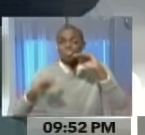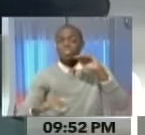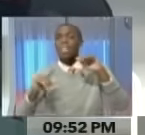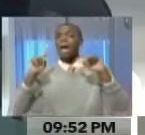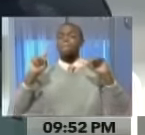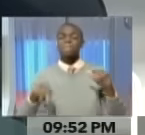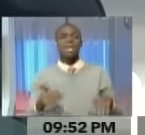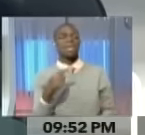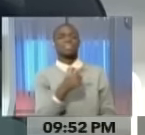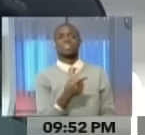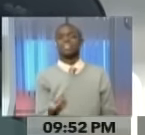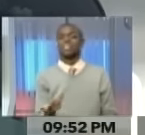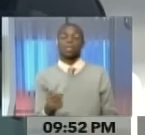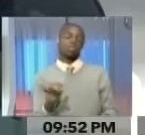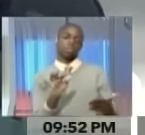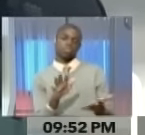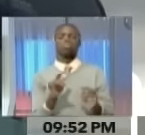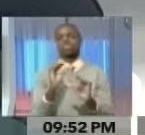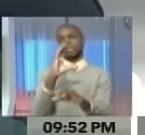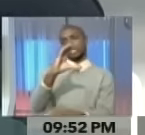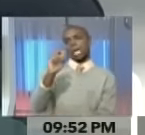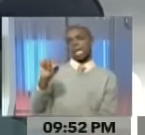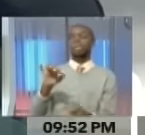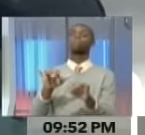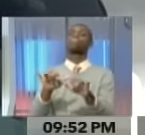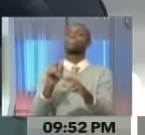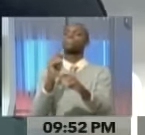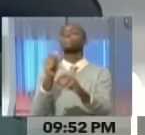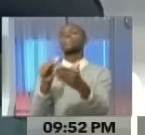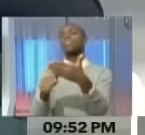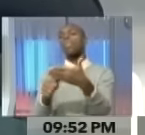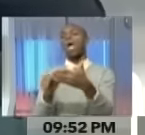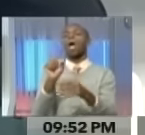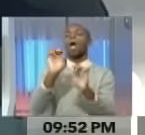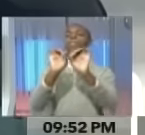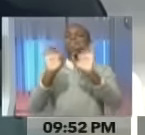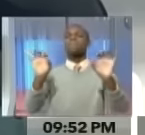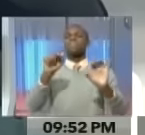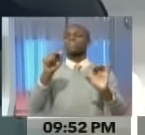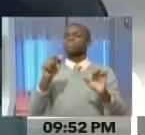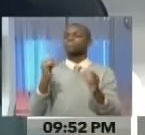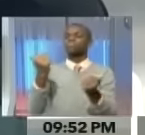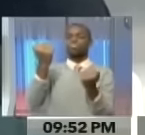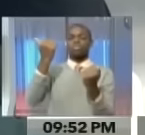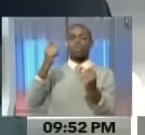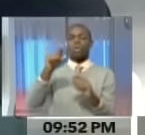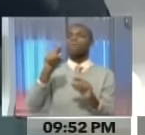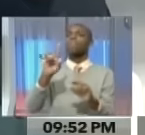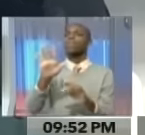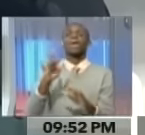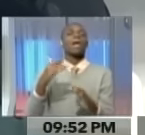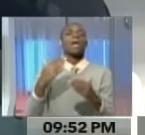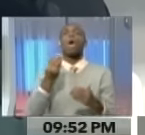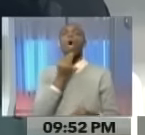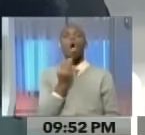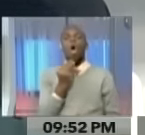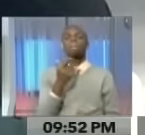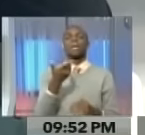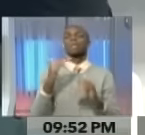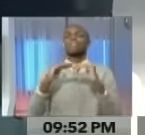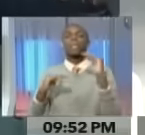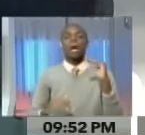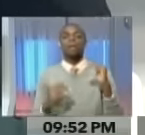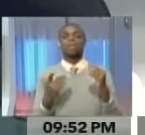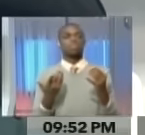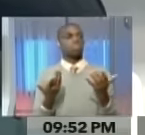electoral por un número de cédula y te dice eh es menor de edad o no está inscrito en el registro electoral Eso es todo pues a sabiendas de eso